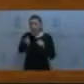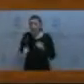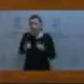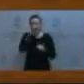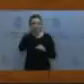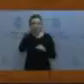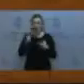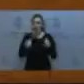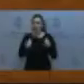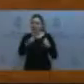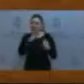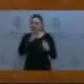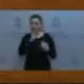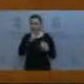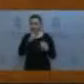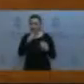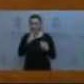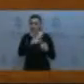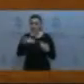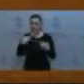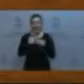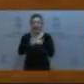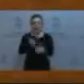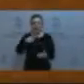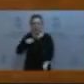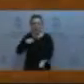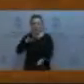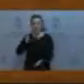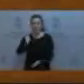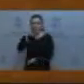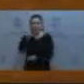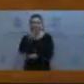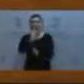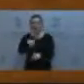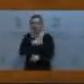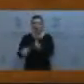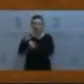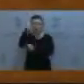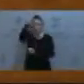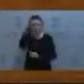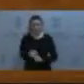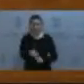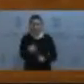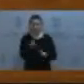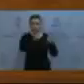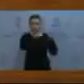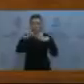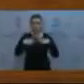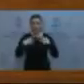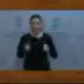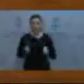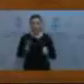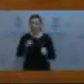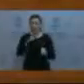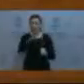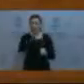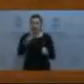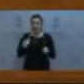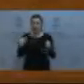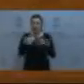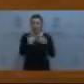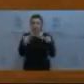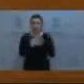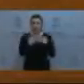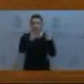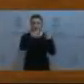Nos hartamos de decir que quieren acabar con el campo y al final lo conseguirán. En sanidad, con la anunciada fusión de áreas